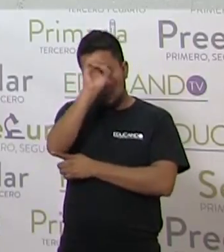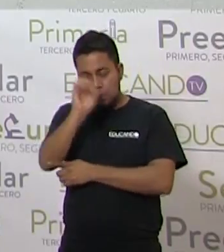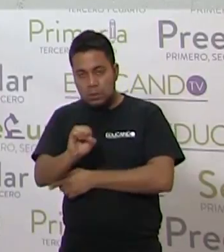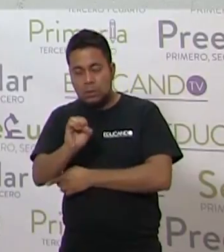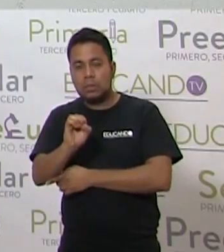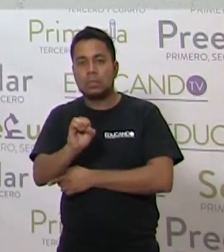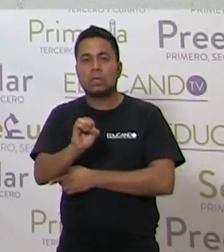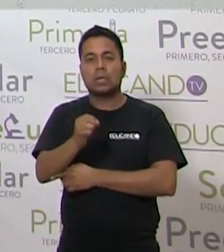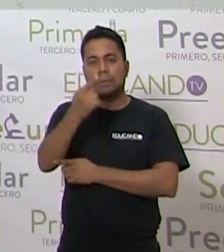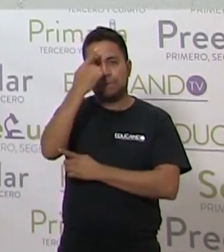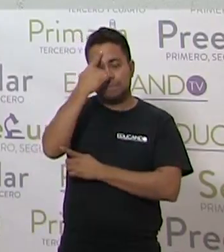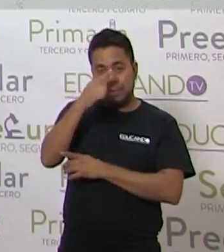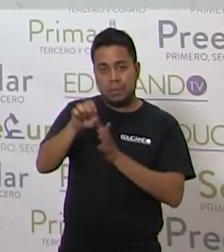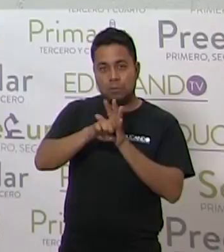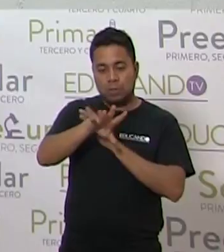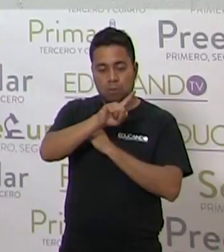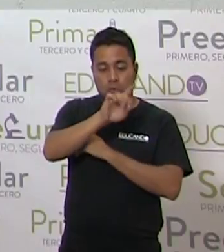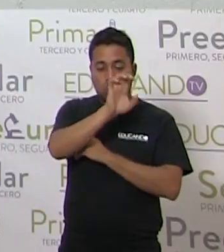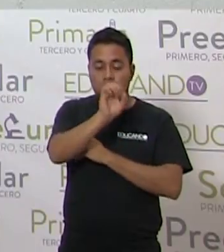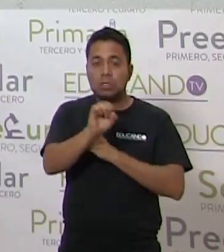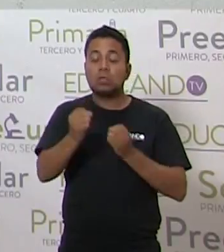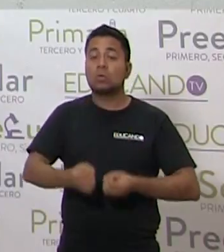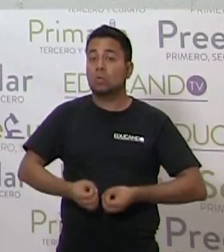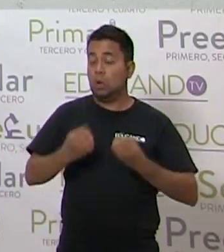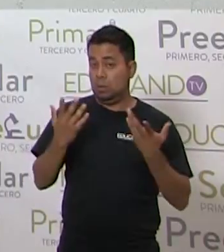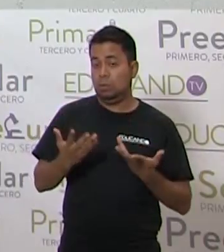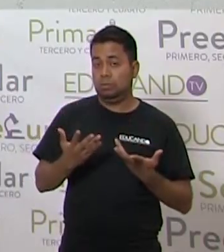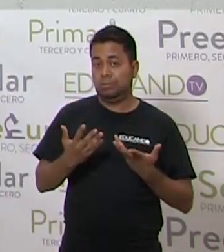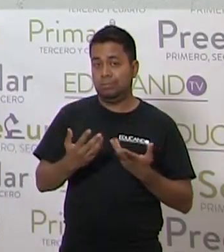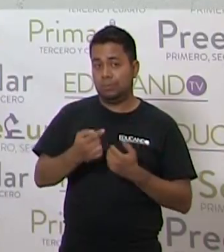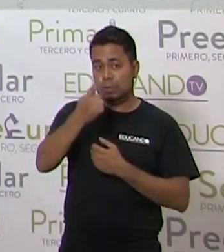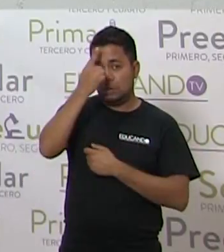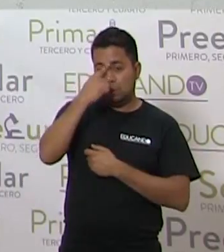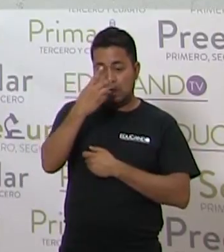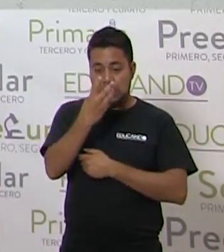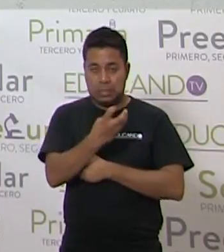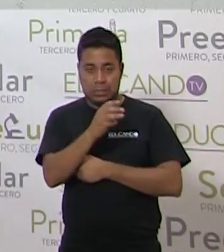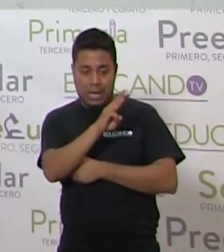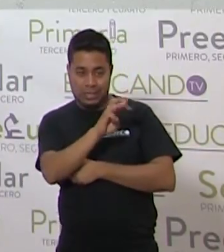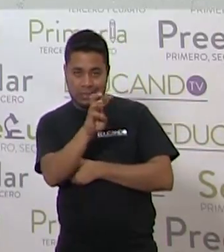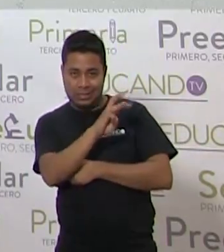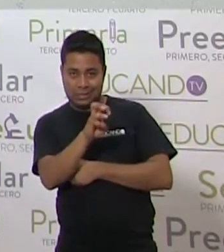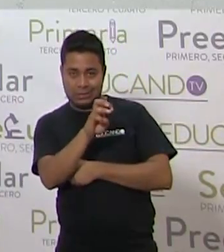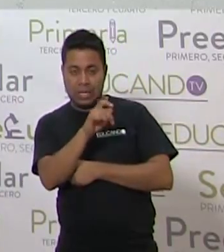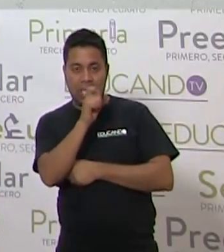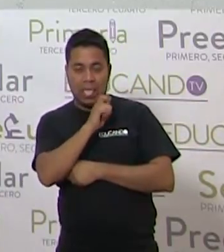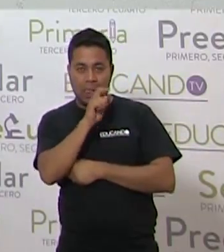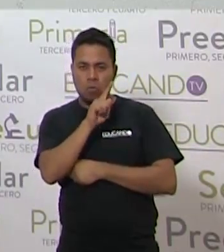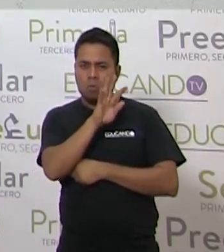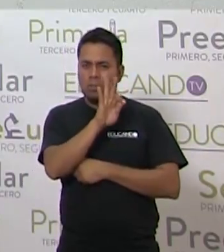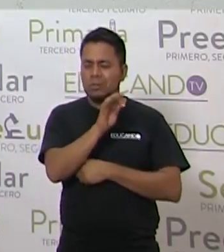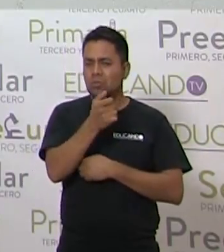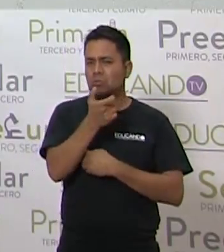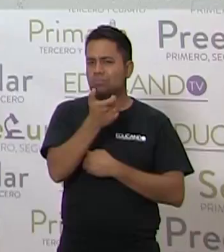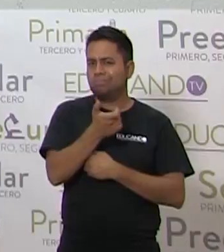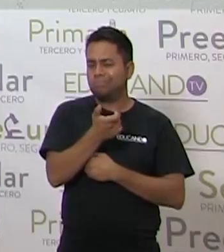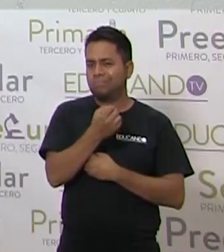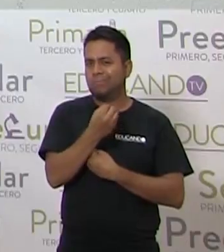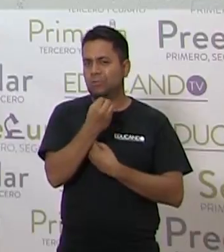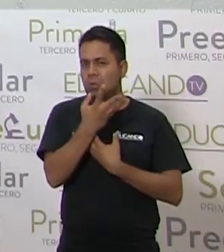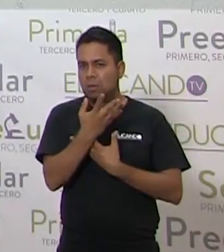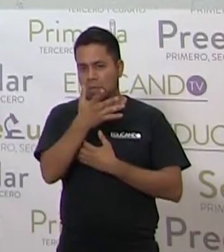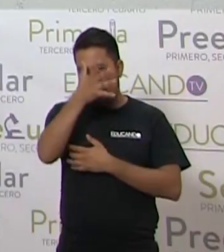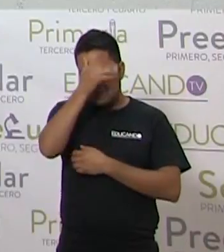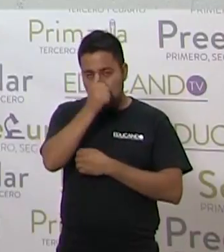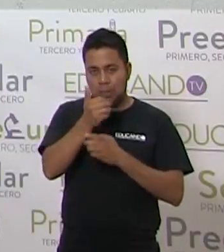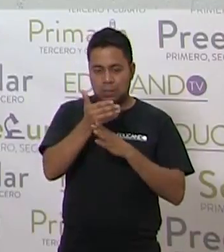esas Cuánto es 1% de estas 300 paletas para ello Recuerda que que desarrollamos un